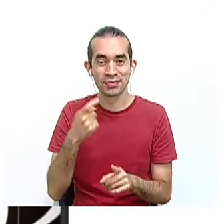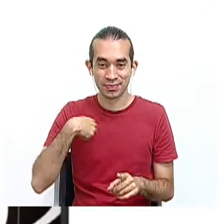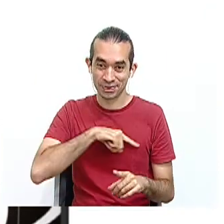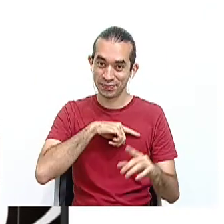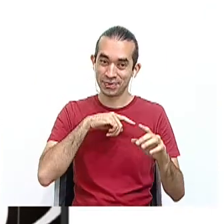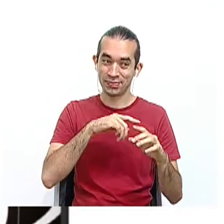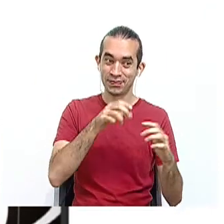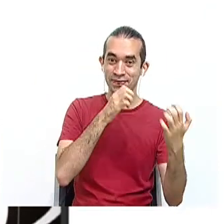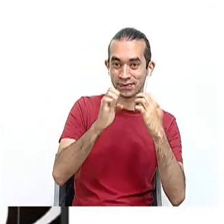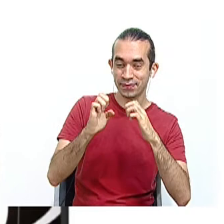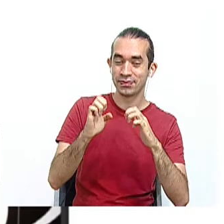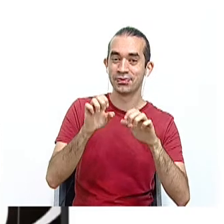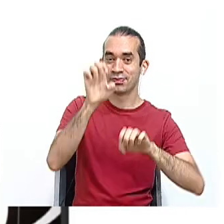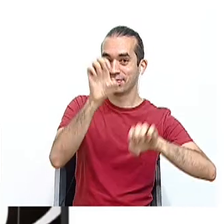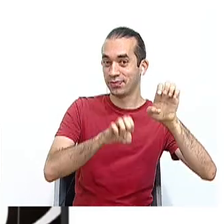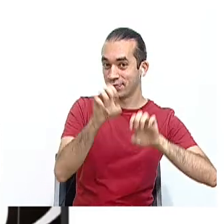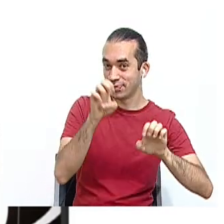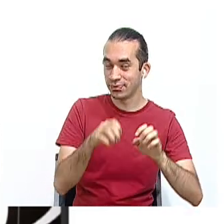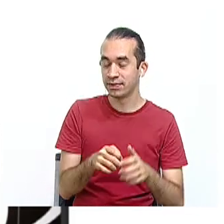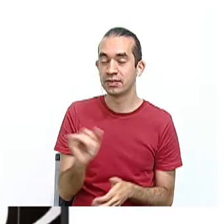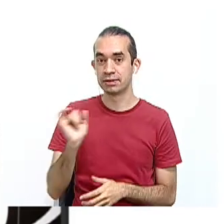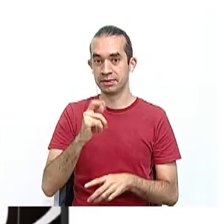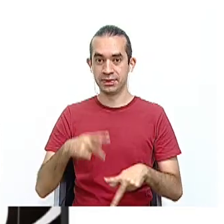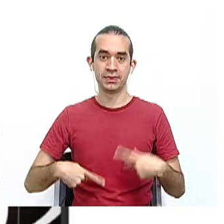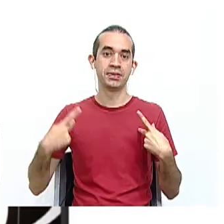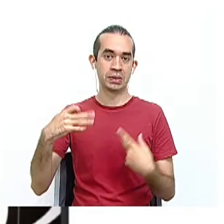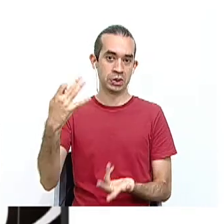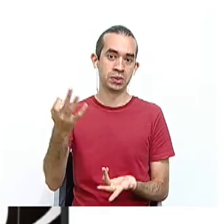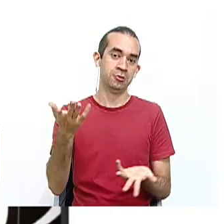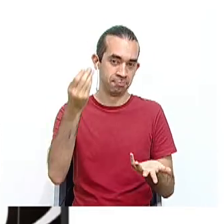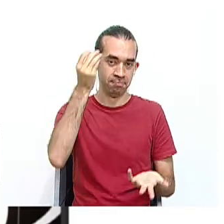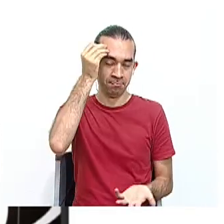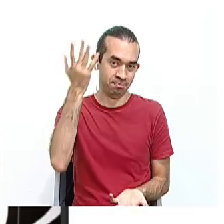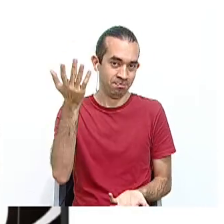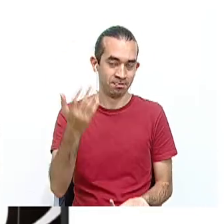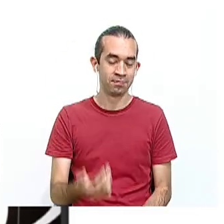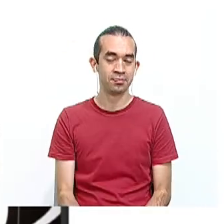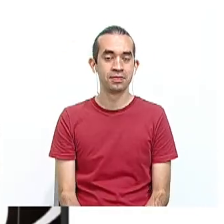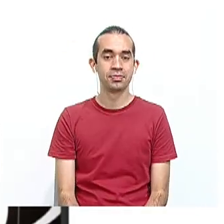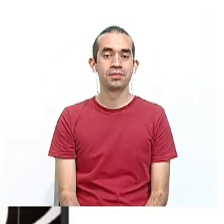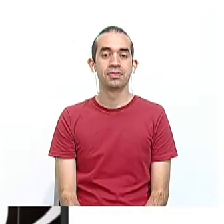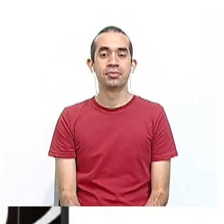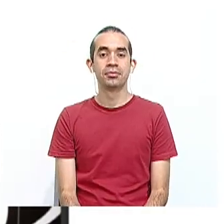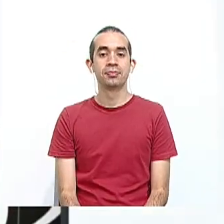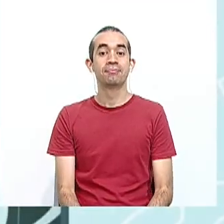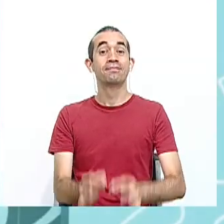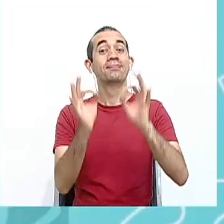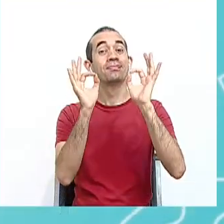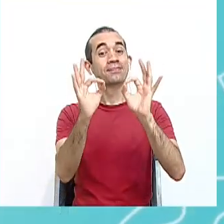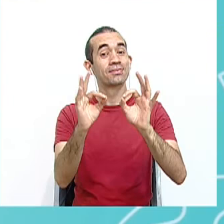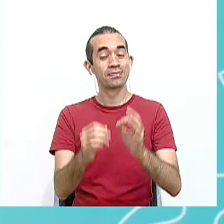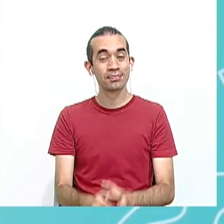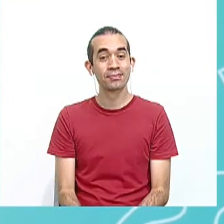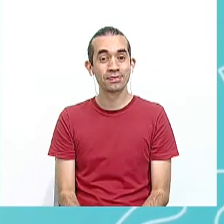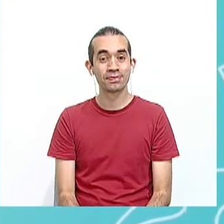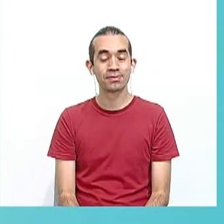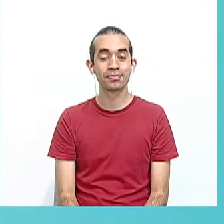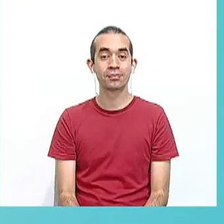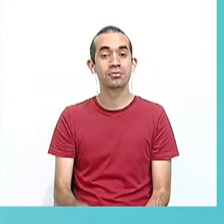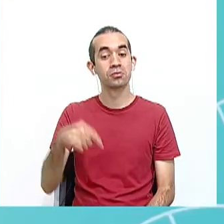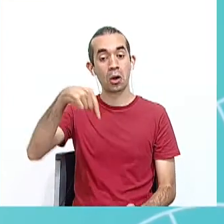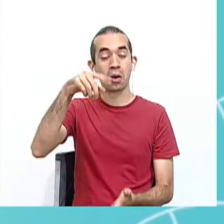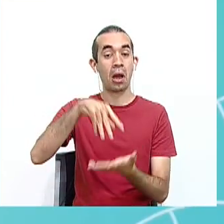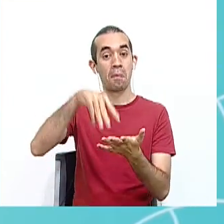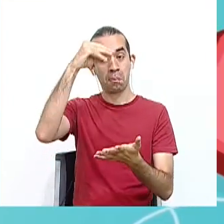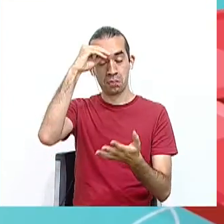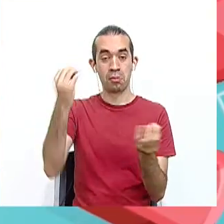estrategias evaluativas y en nuestra vida cotidiana, por supuesto. Bien, jóvenes, hemos aprendido un